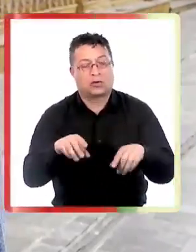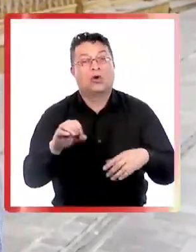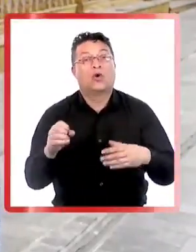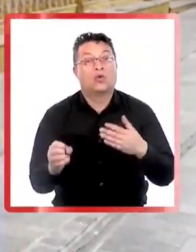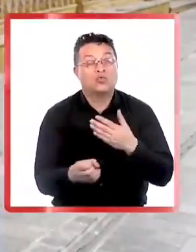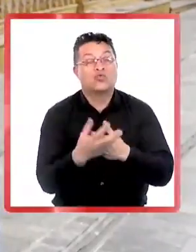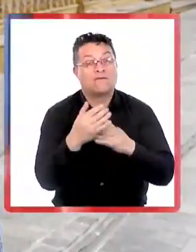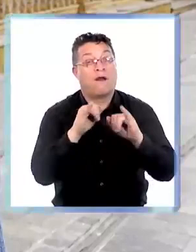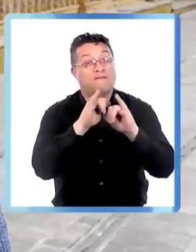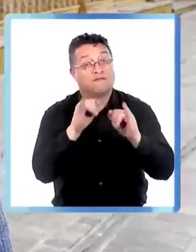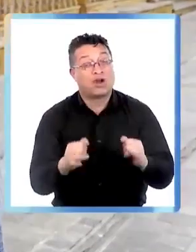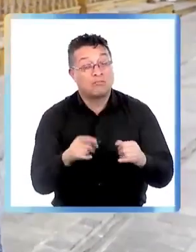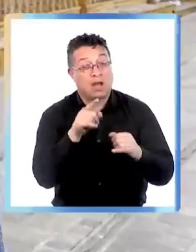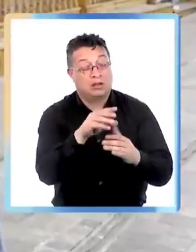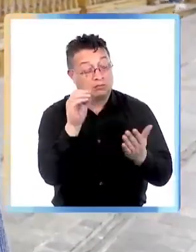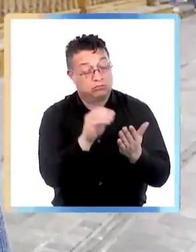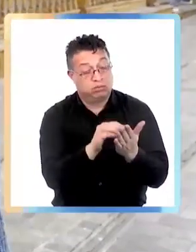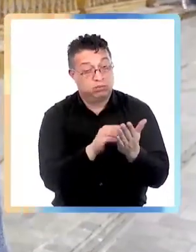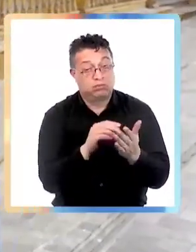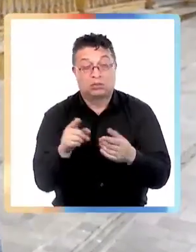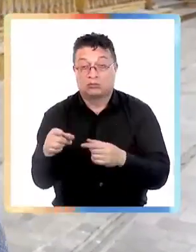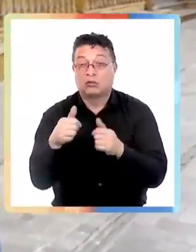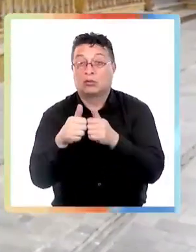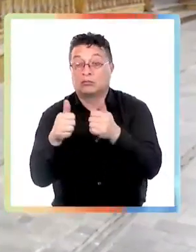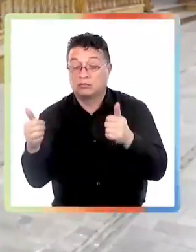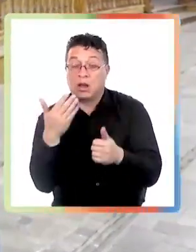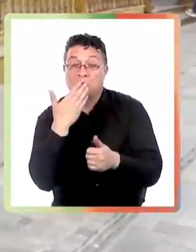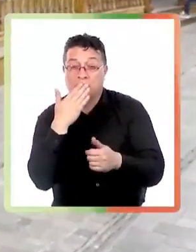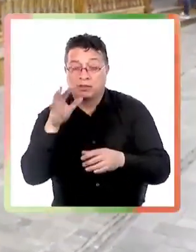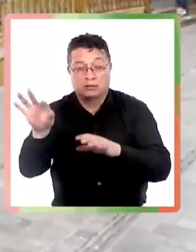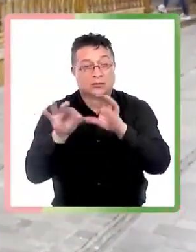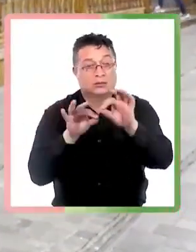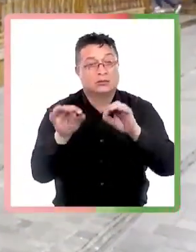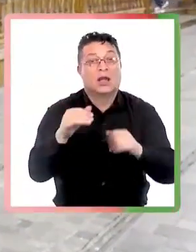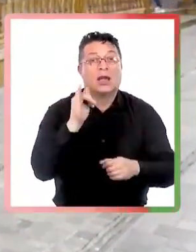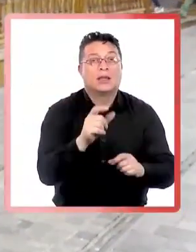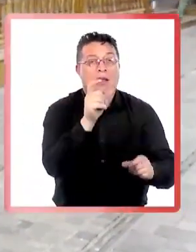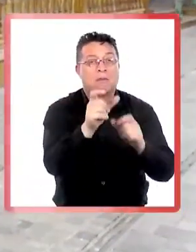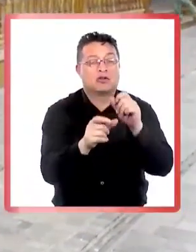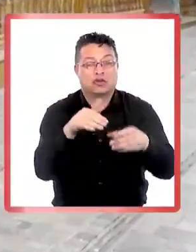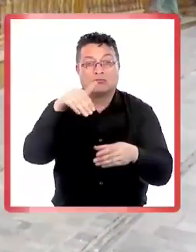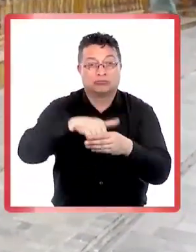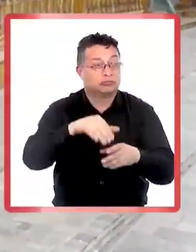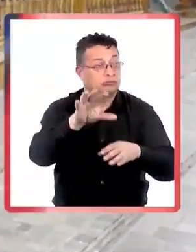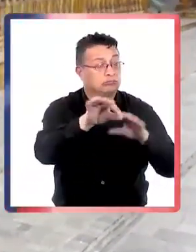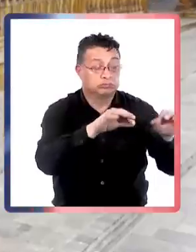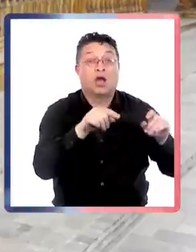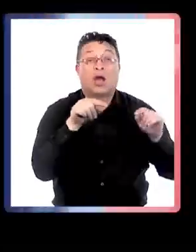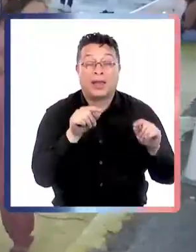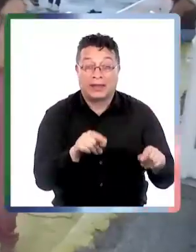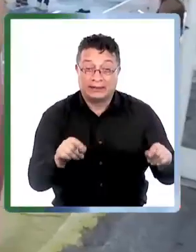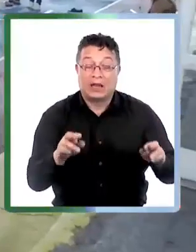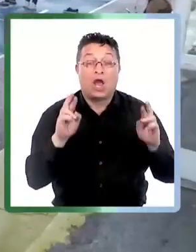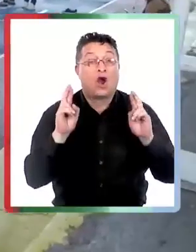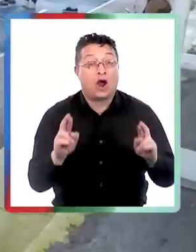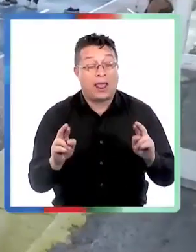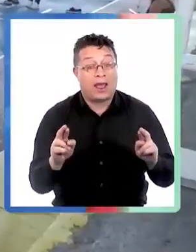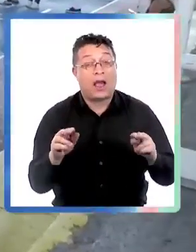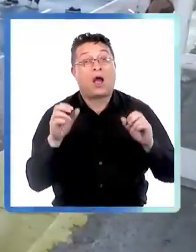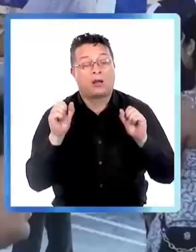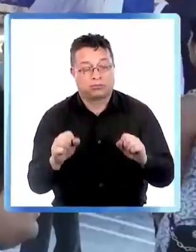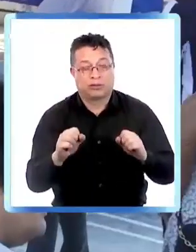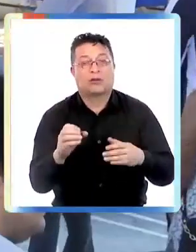acuerdo que con el nuevo formato que se creó con los especialistas y con las personas que fueron votadas, y espero que